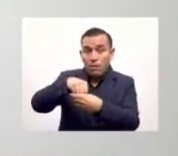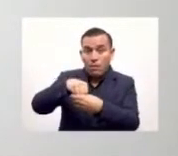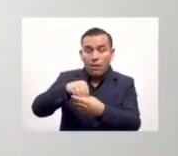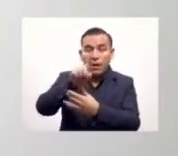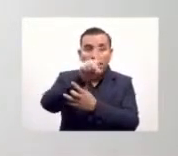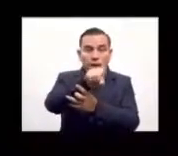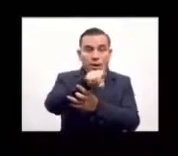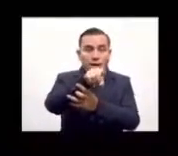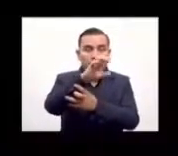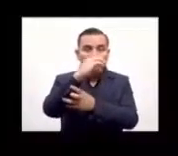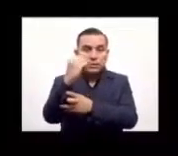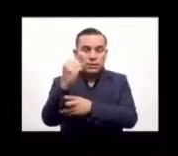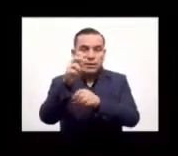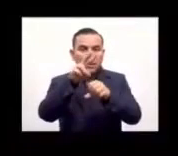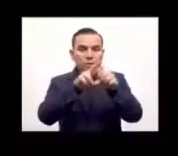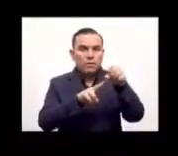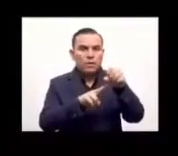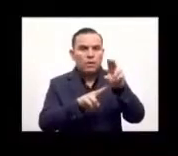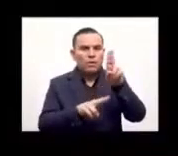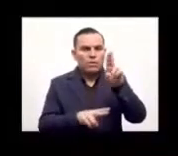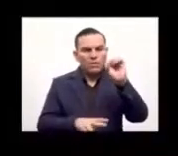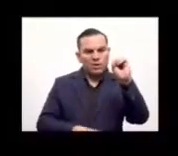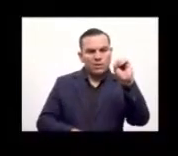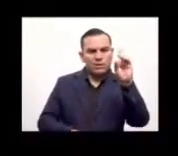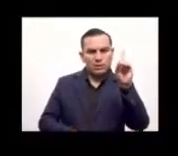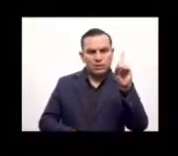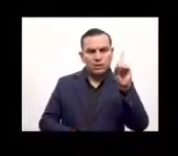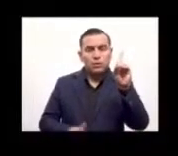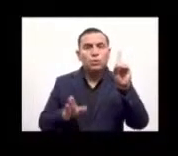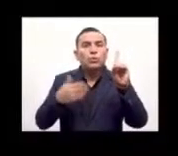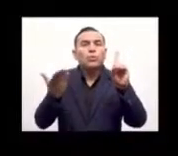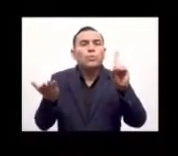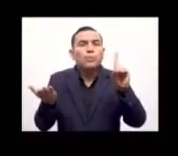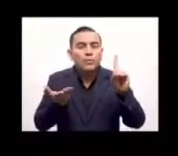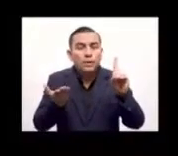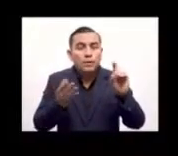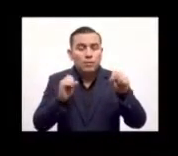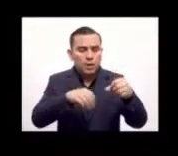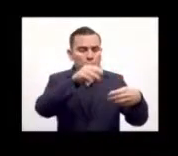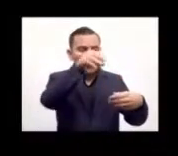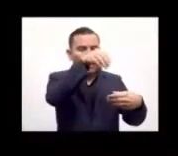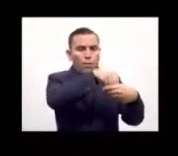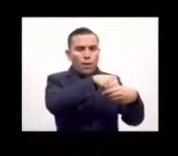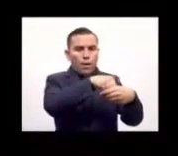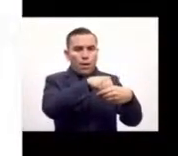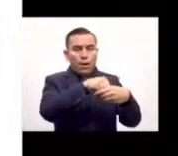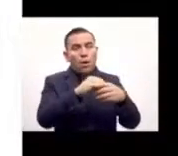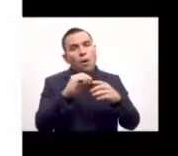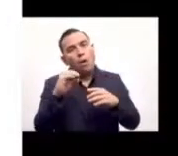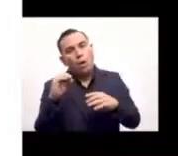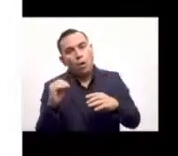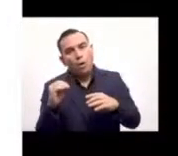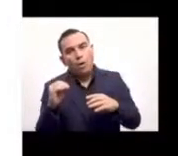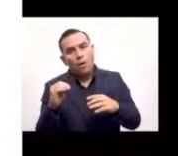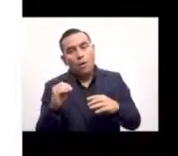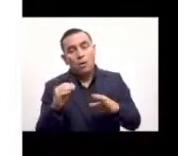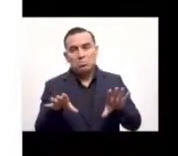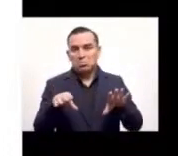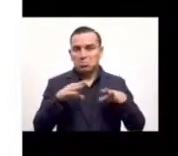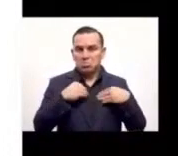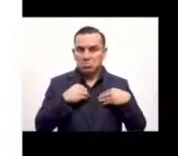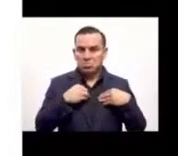a todo mundo para que tengan esta aplicación? ¿Qué va a pasar con los negocios? O sea, Y repito, no es que esté bien o mal, pero son